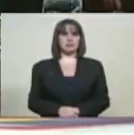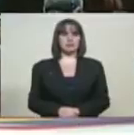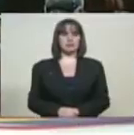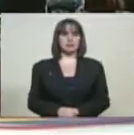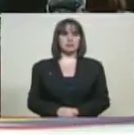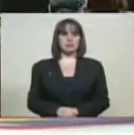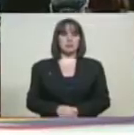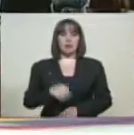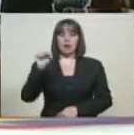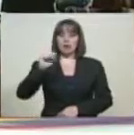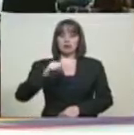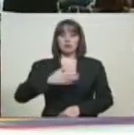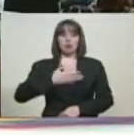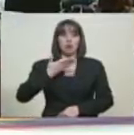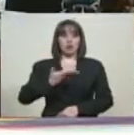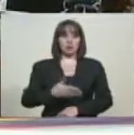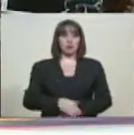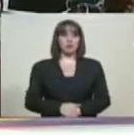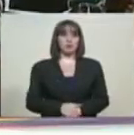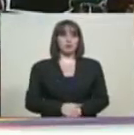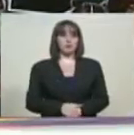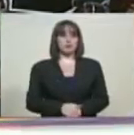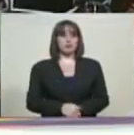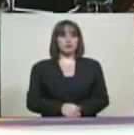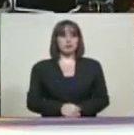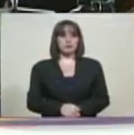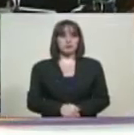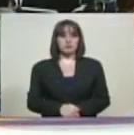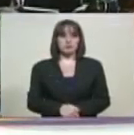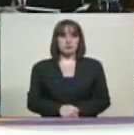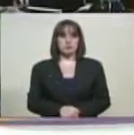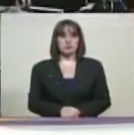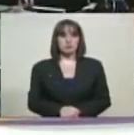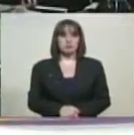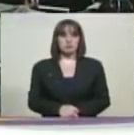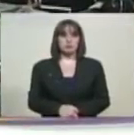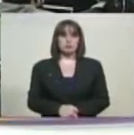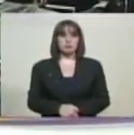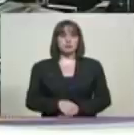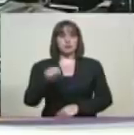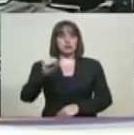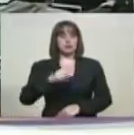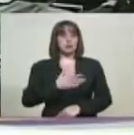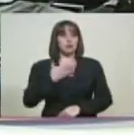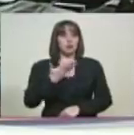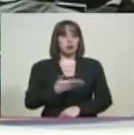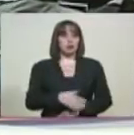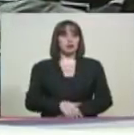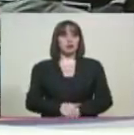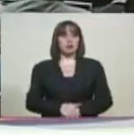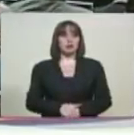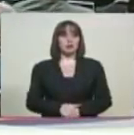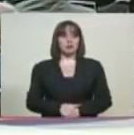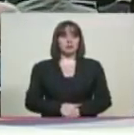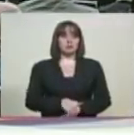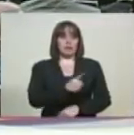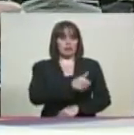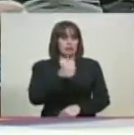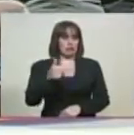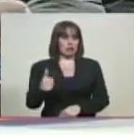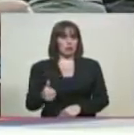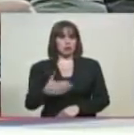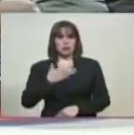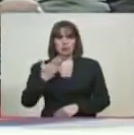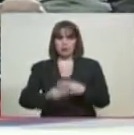si podemos si podemos claro que se puede paso a paso se puede